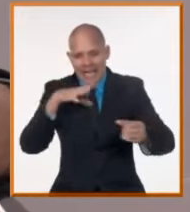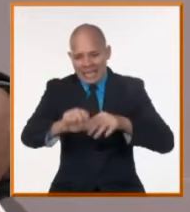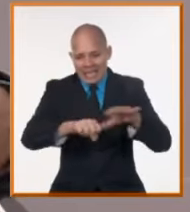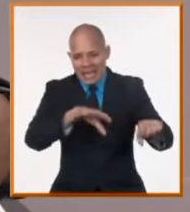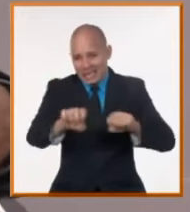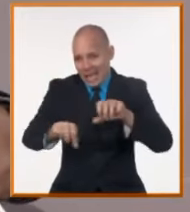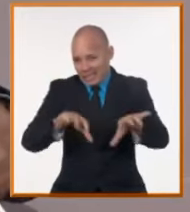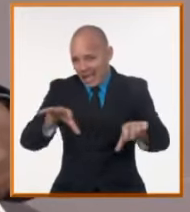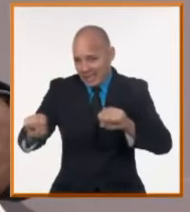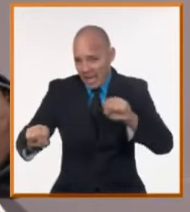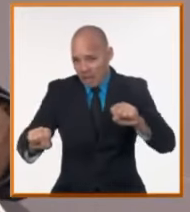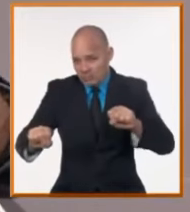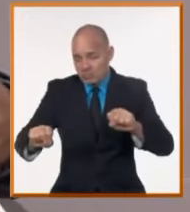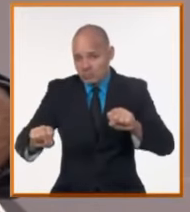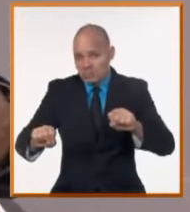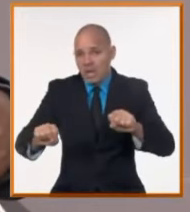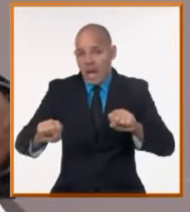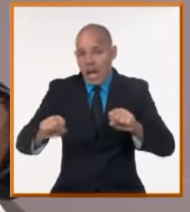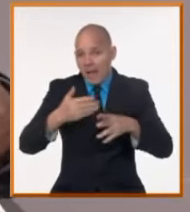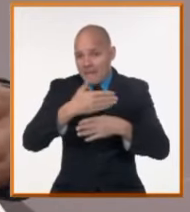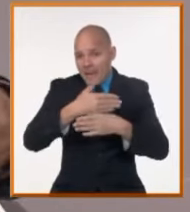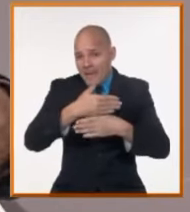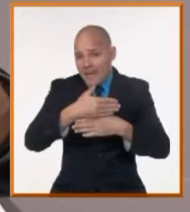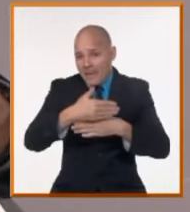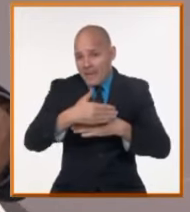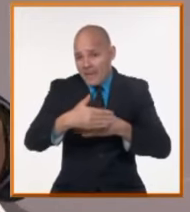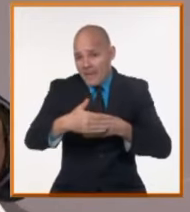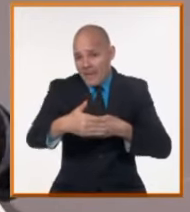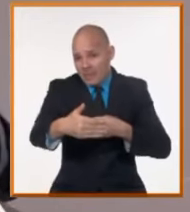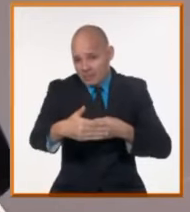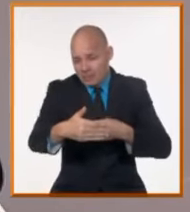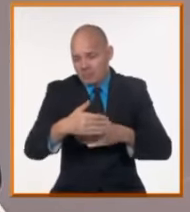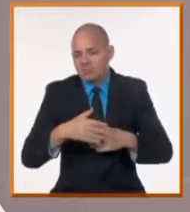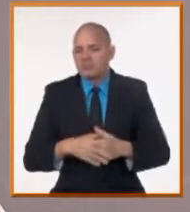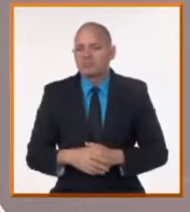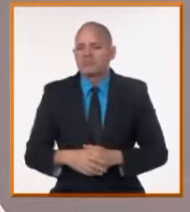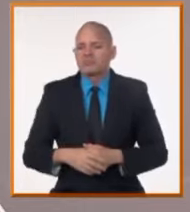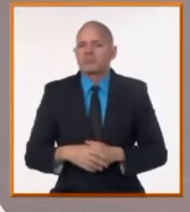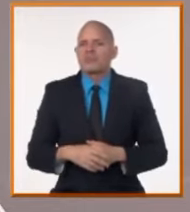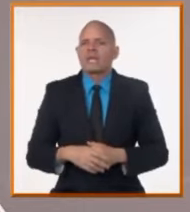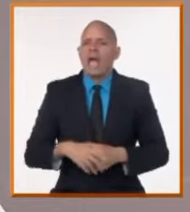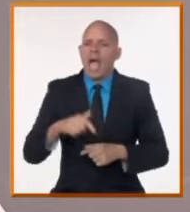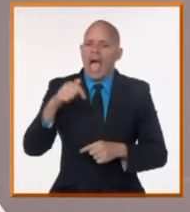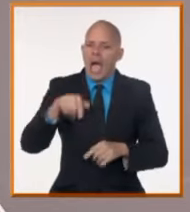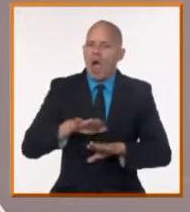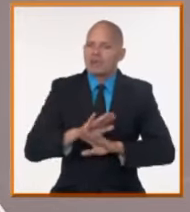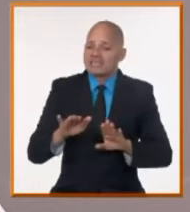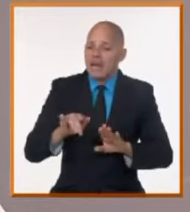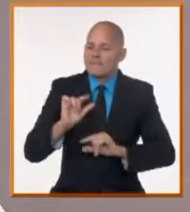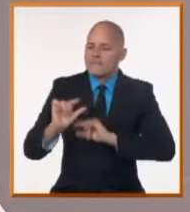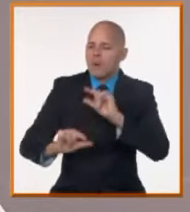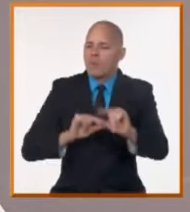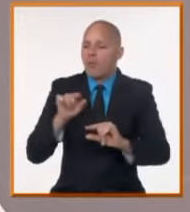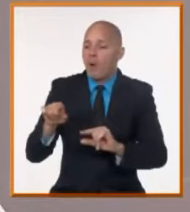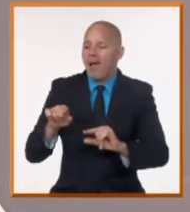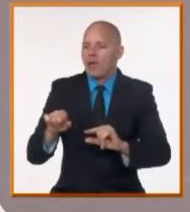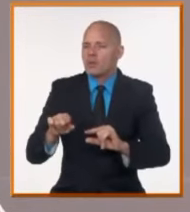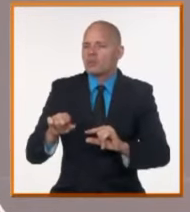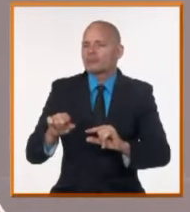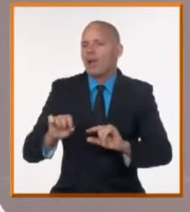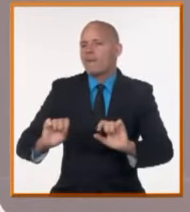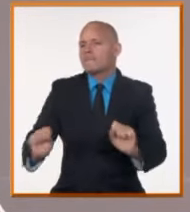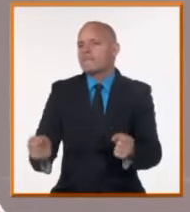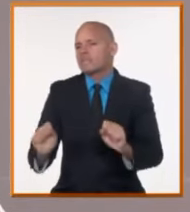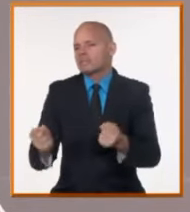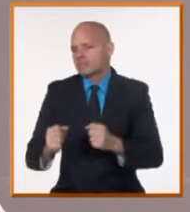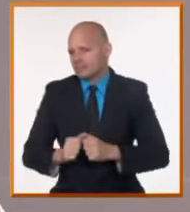capitalista, premonopolista o de libre competencia, sí, hacia la etapa imperialista. Ese es el decenio en el cual